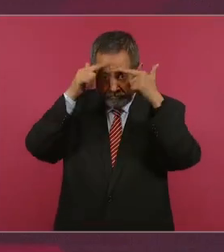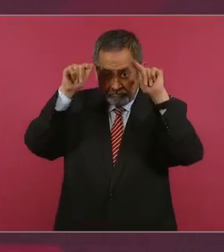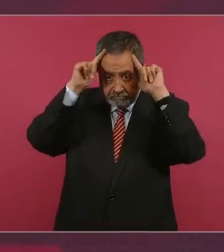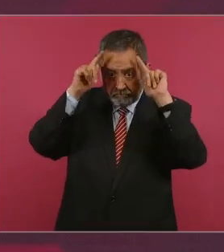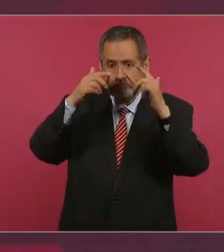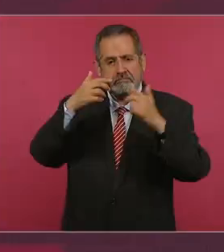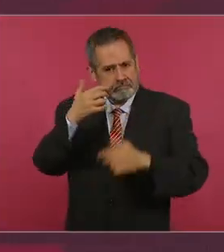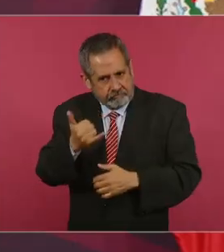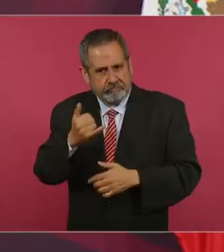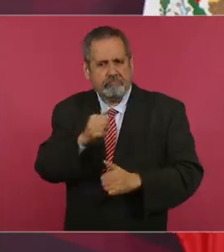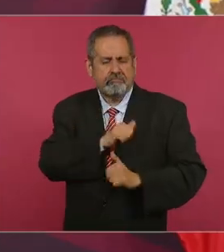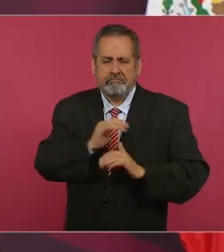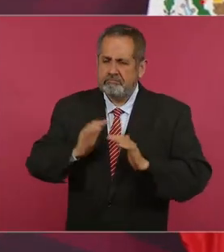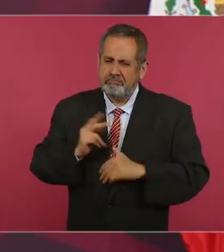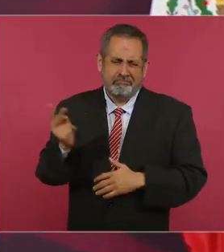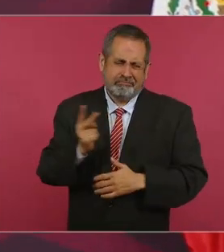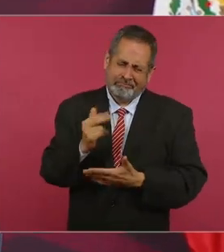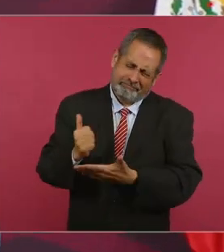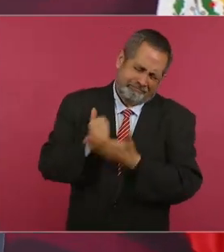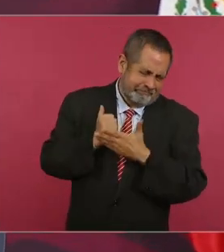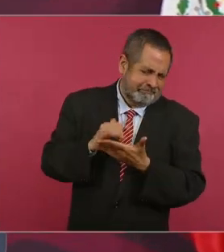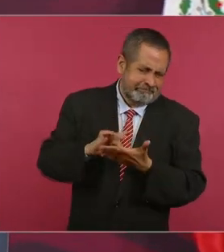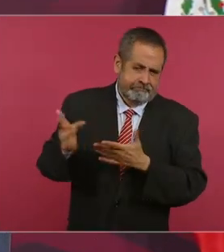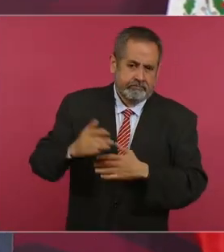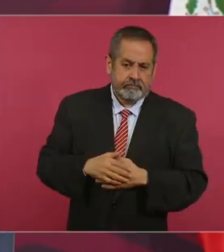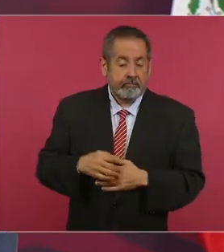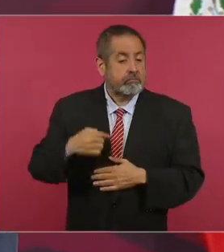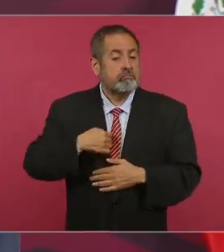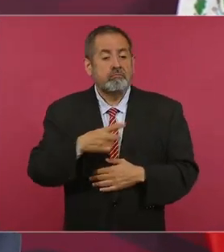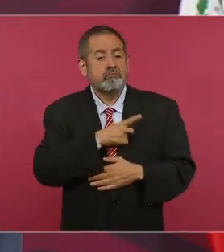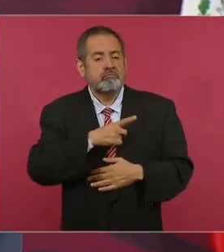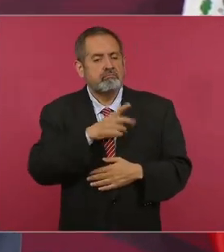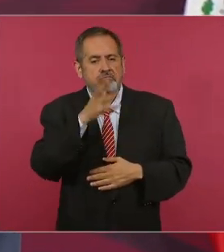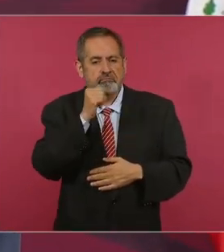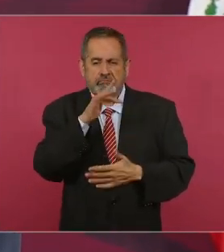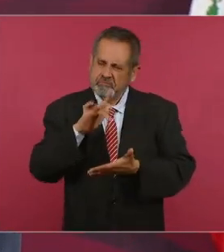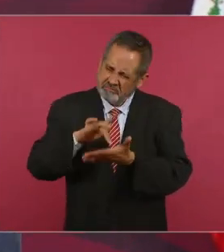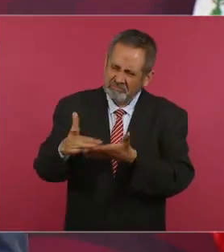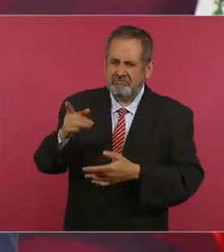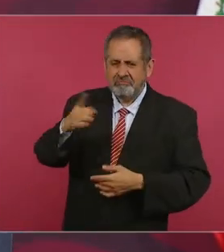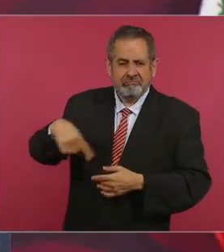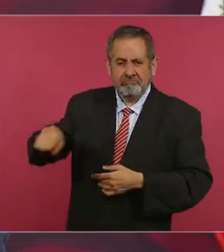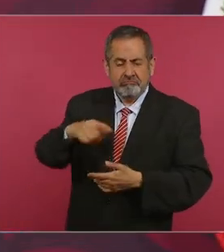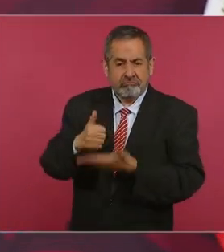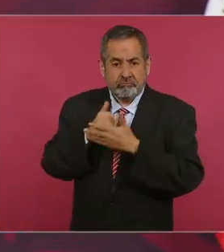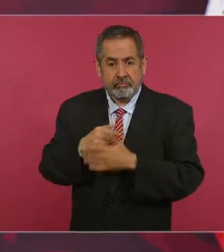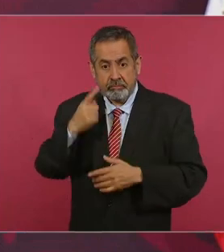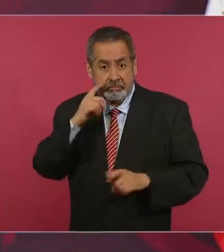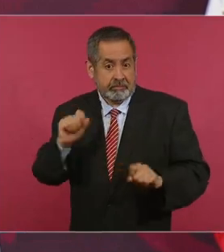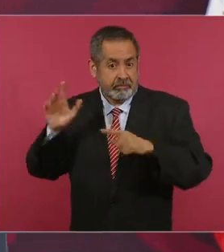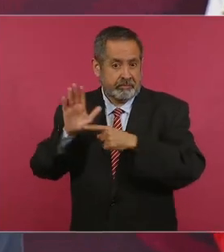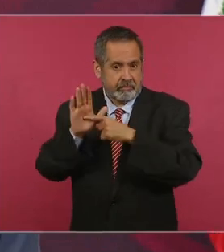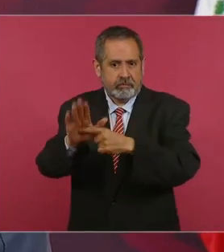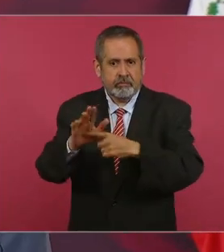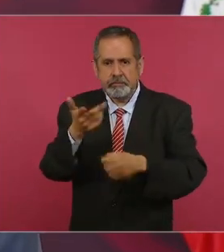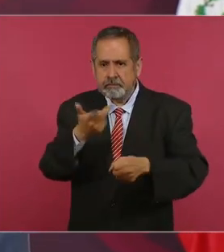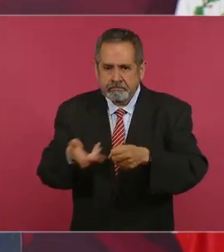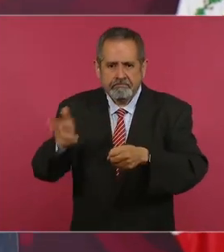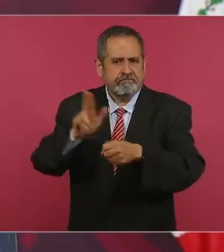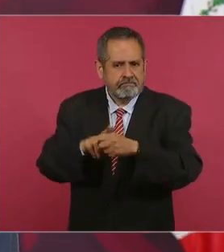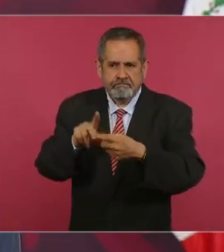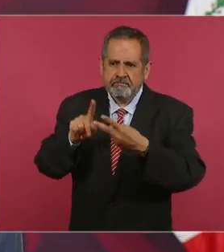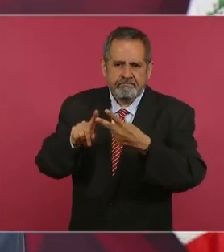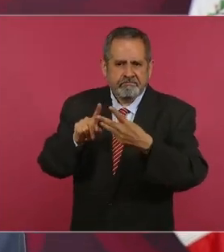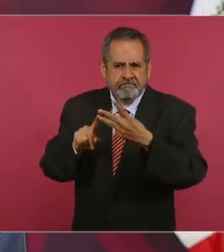soldados. No hubiese yo podido salir adelante. Les estoy mostrando lo de los hospitales,